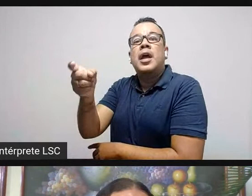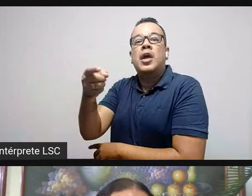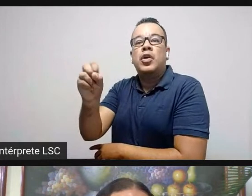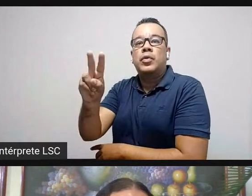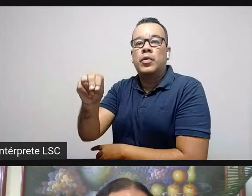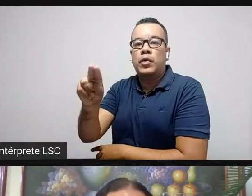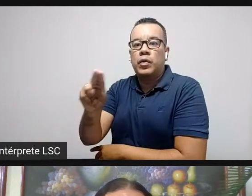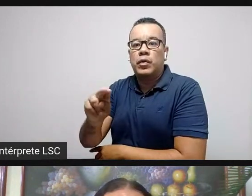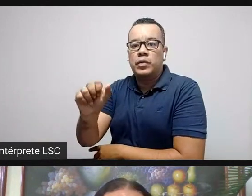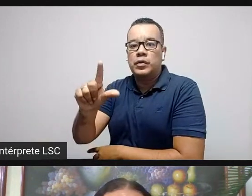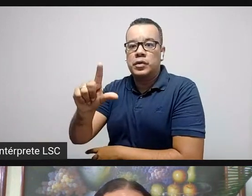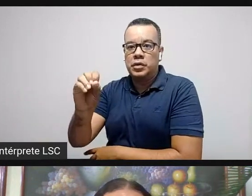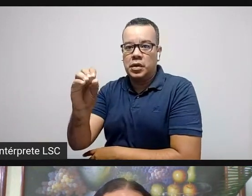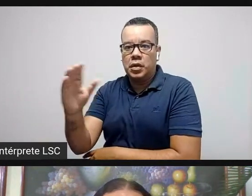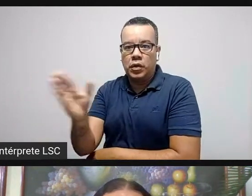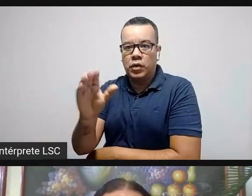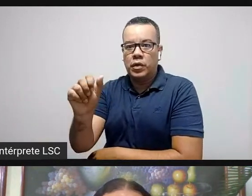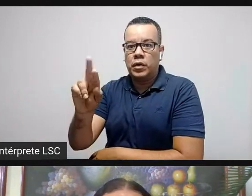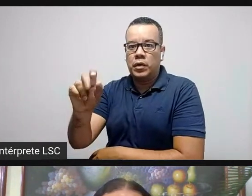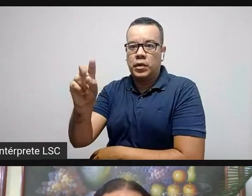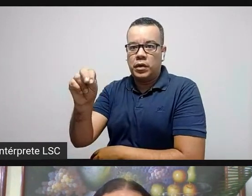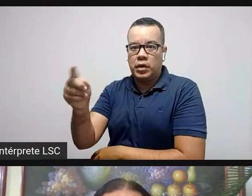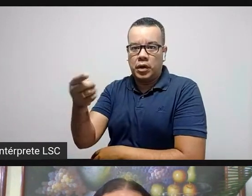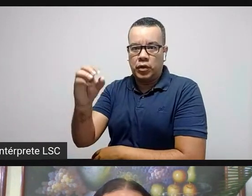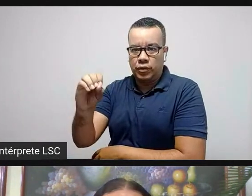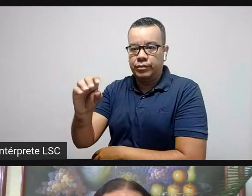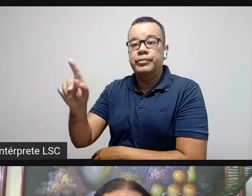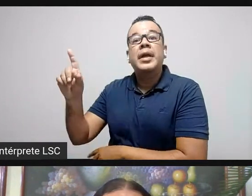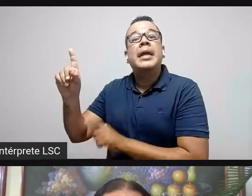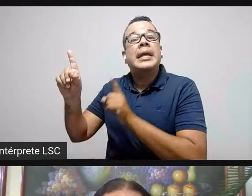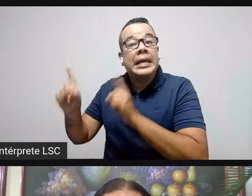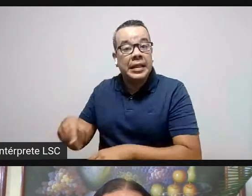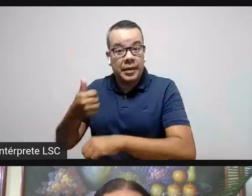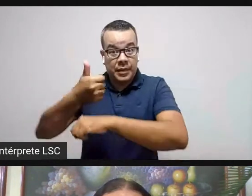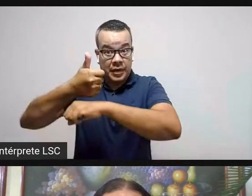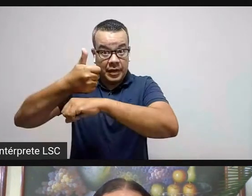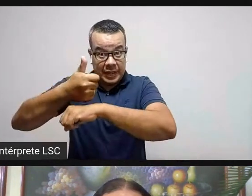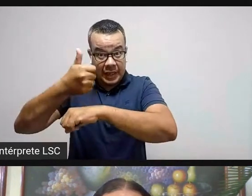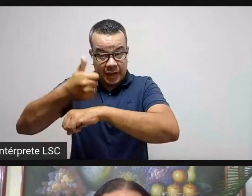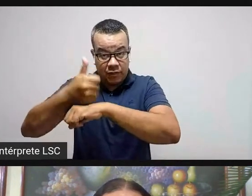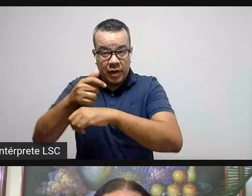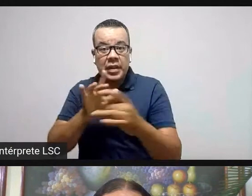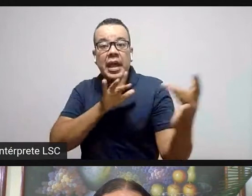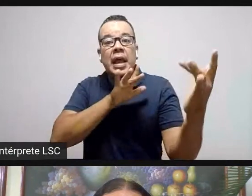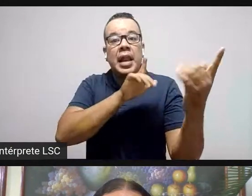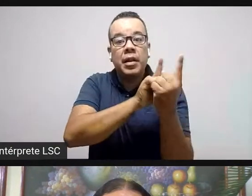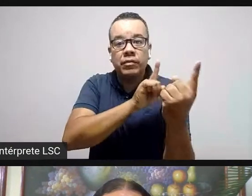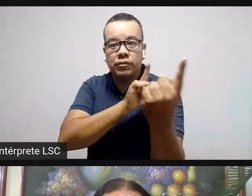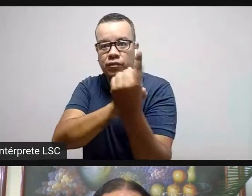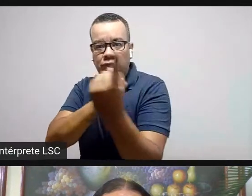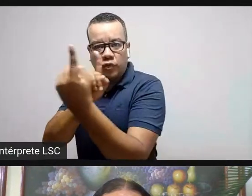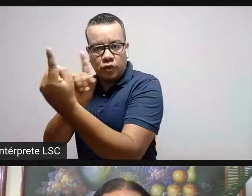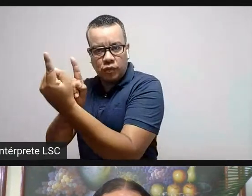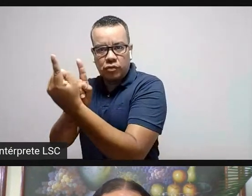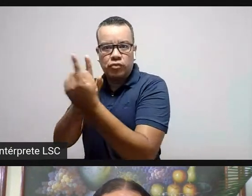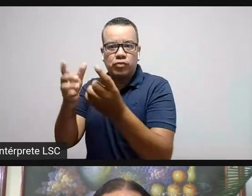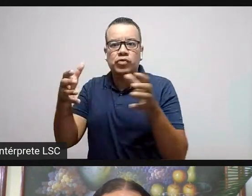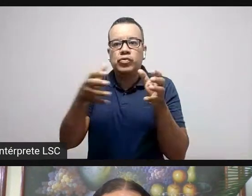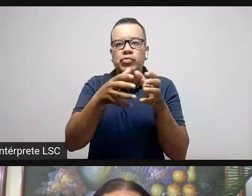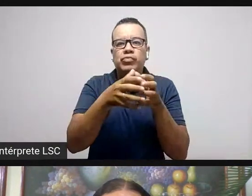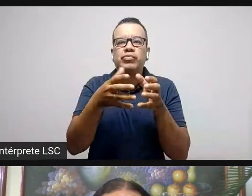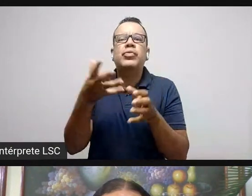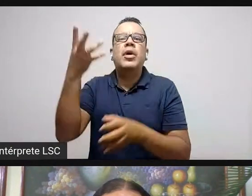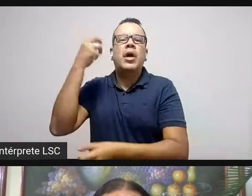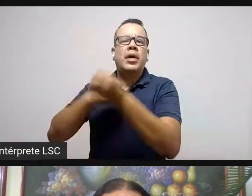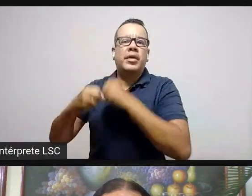2009 y es el director del Encuentro Internacional Nadaísmo en todas partes del Eje Cafetero desde el 2014.